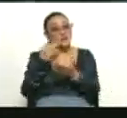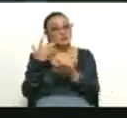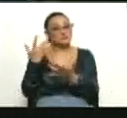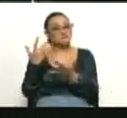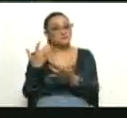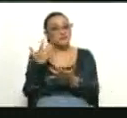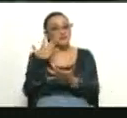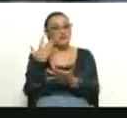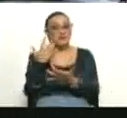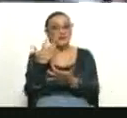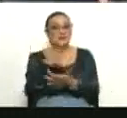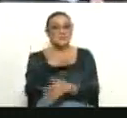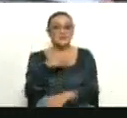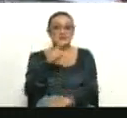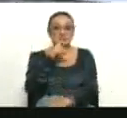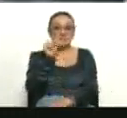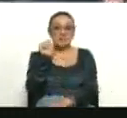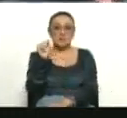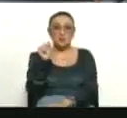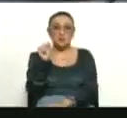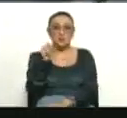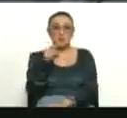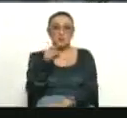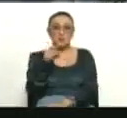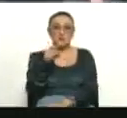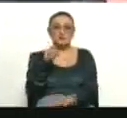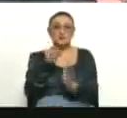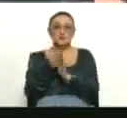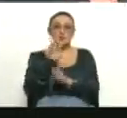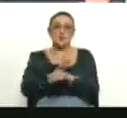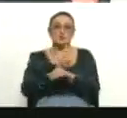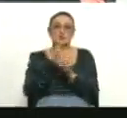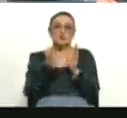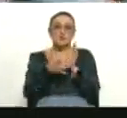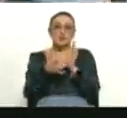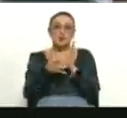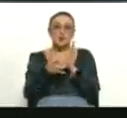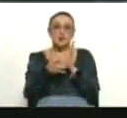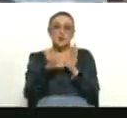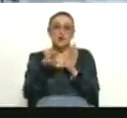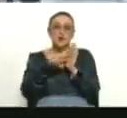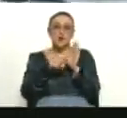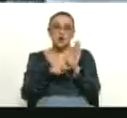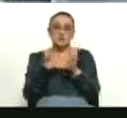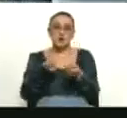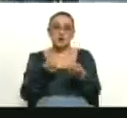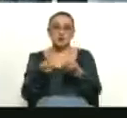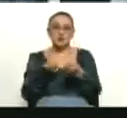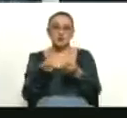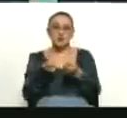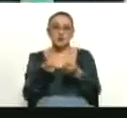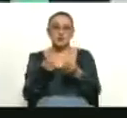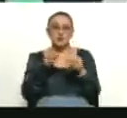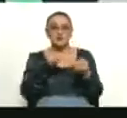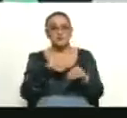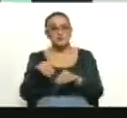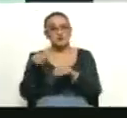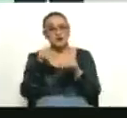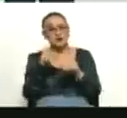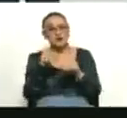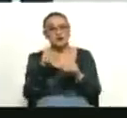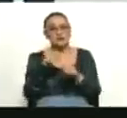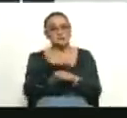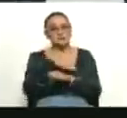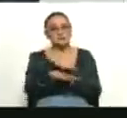muestran al presidente de maduro un pasillo electrónico sobre el uso de la tecnología y las normas de control de tránsito terrestre y paso